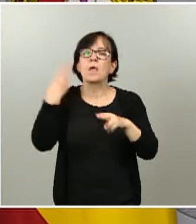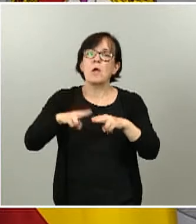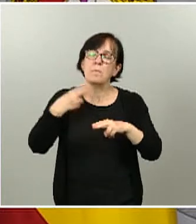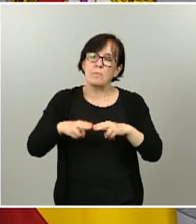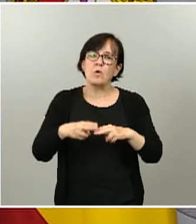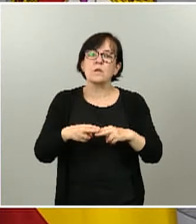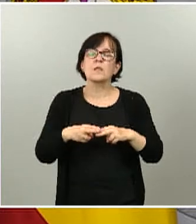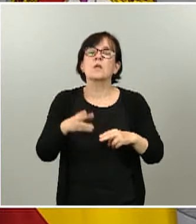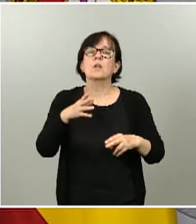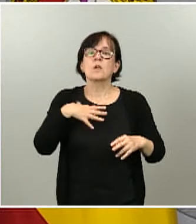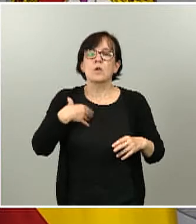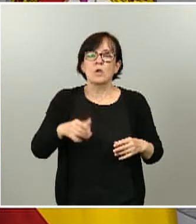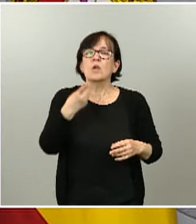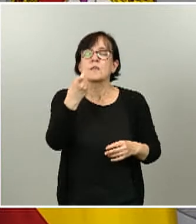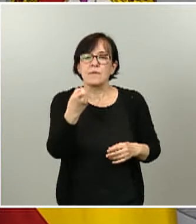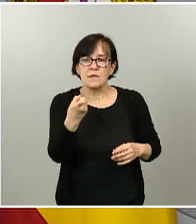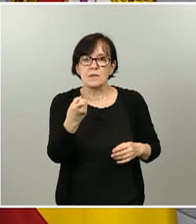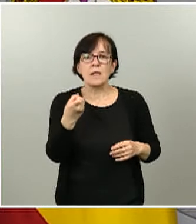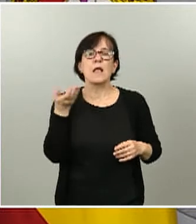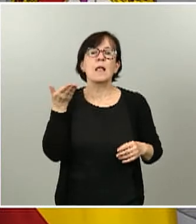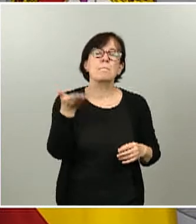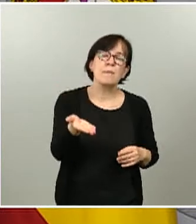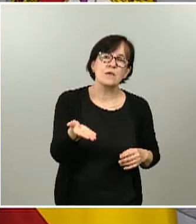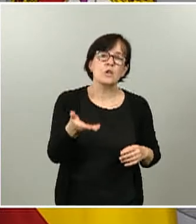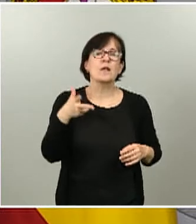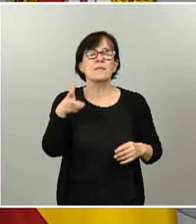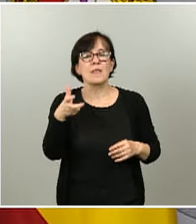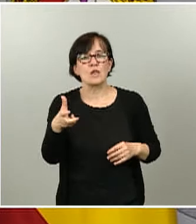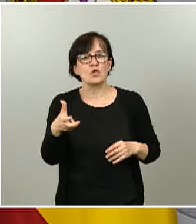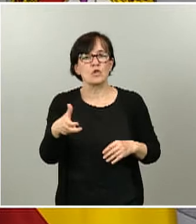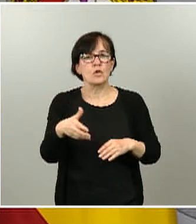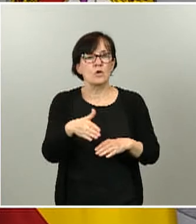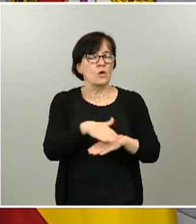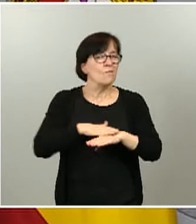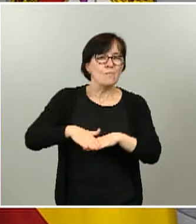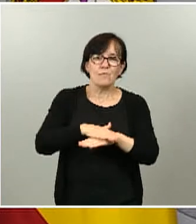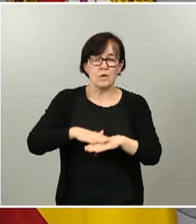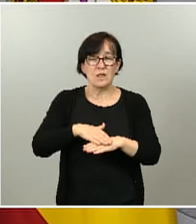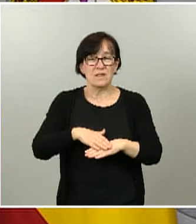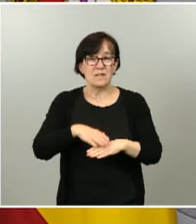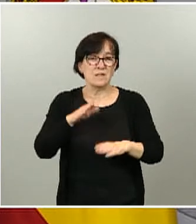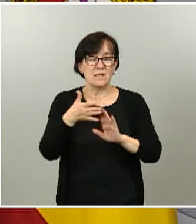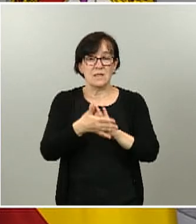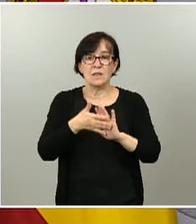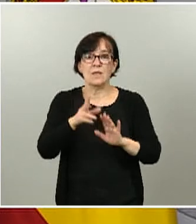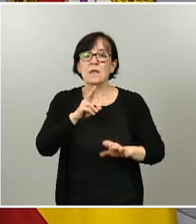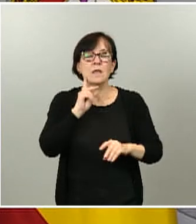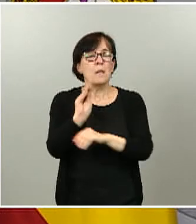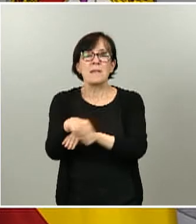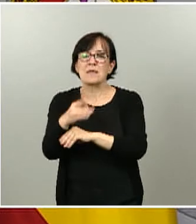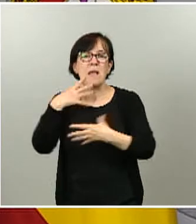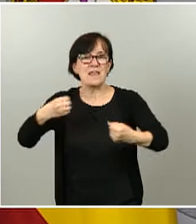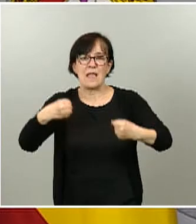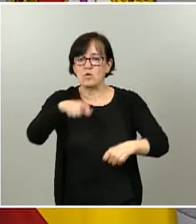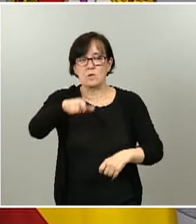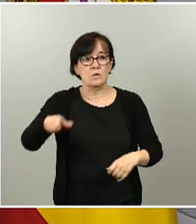cuando necesita pedir esos derechos fundamentales. En este caso, de lo que hablamos es de preservar la salud de los ciudadanos. Y como